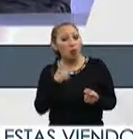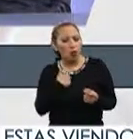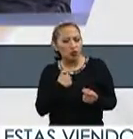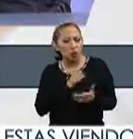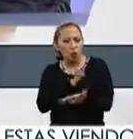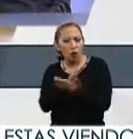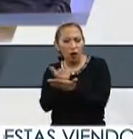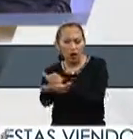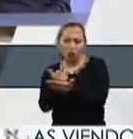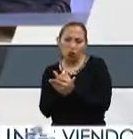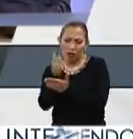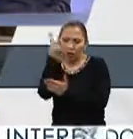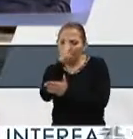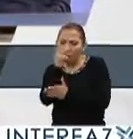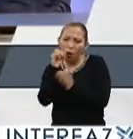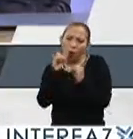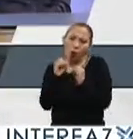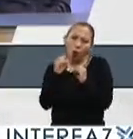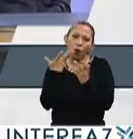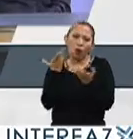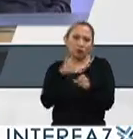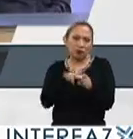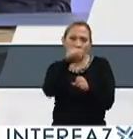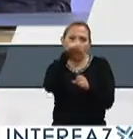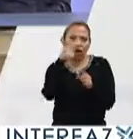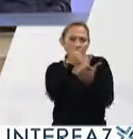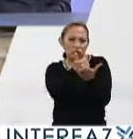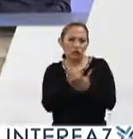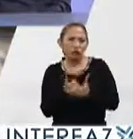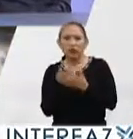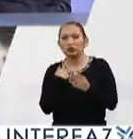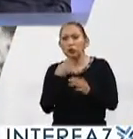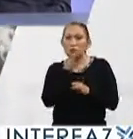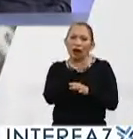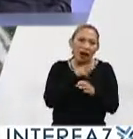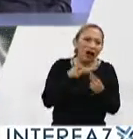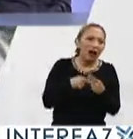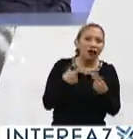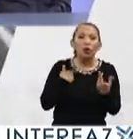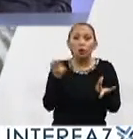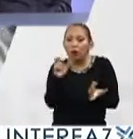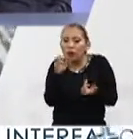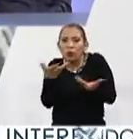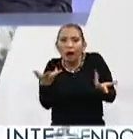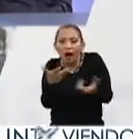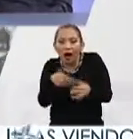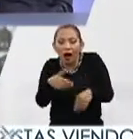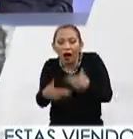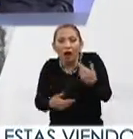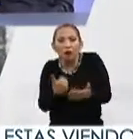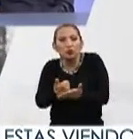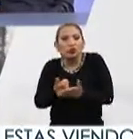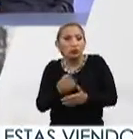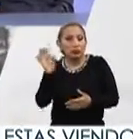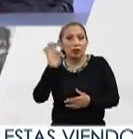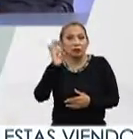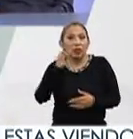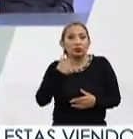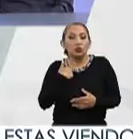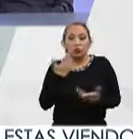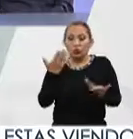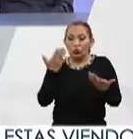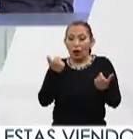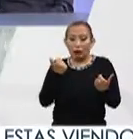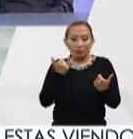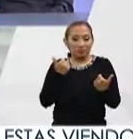un especialista, a una institución como este caso del Hospital Juárez de México, por ejemplo, o cualquier otra institución que pueda ayudarte? Porque a lo mejor tú no